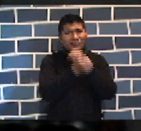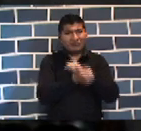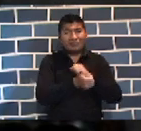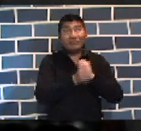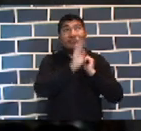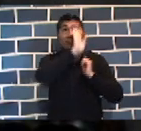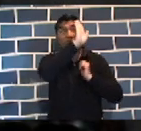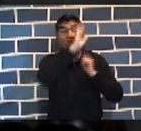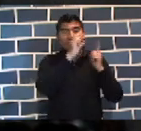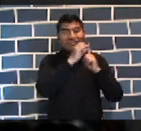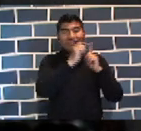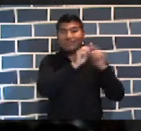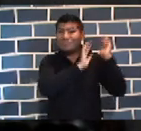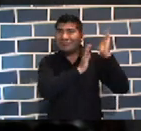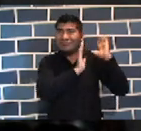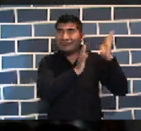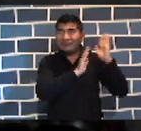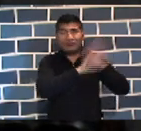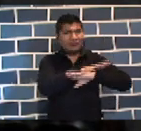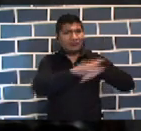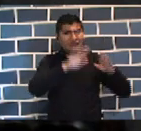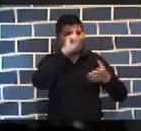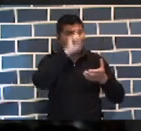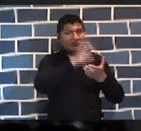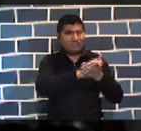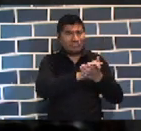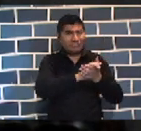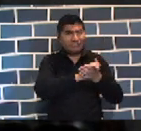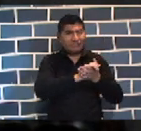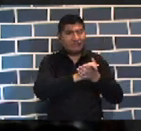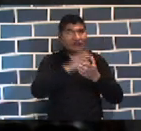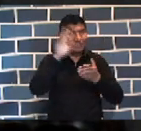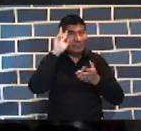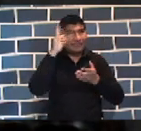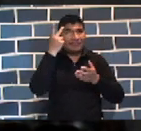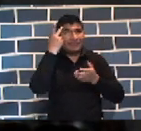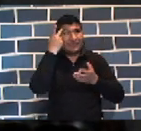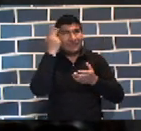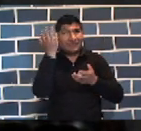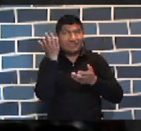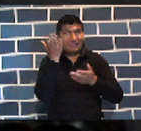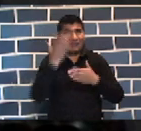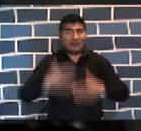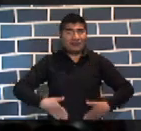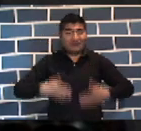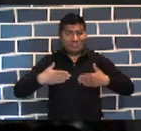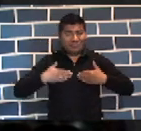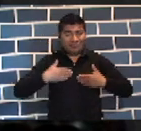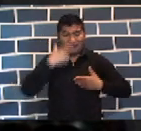de Dios en palabra no creíble por la incoherencia de vida.